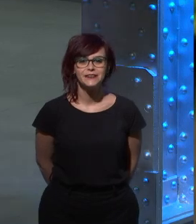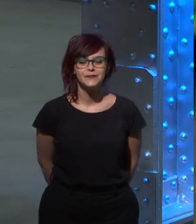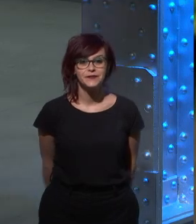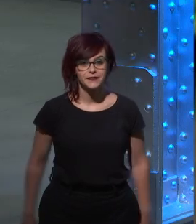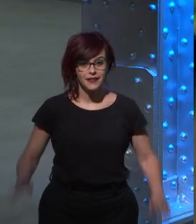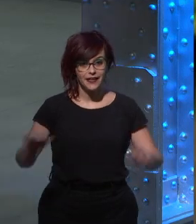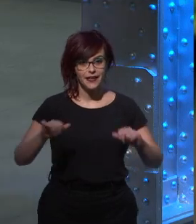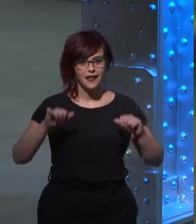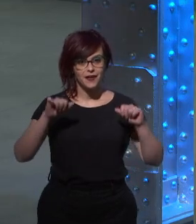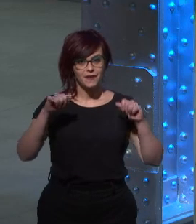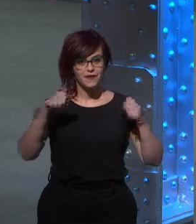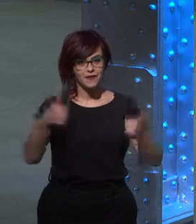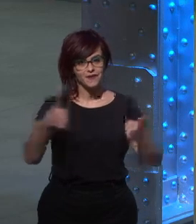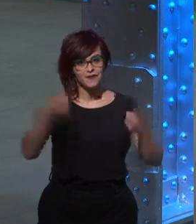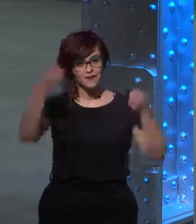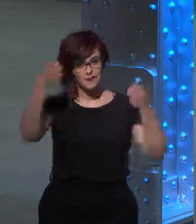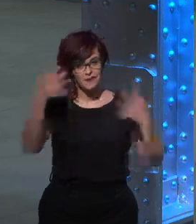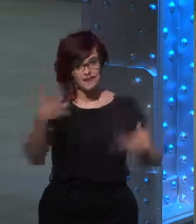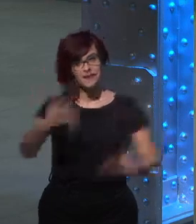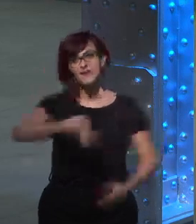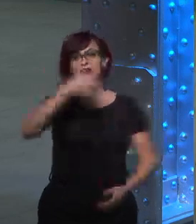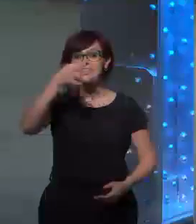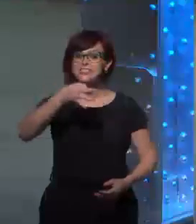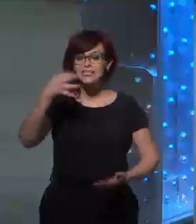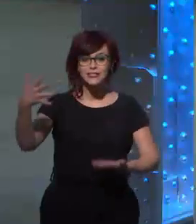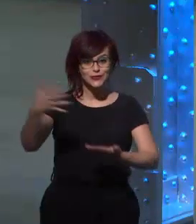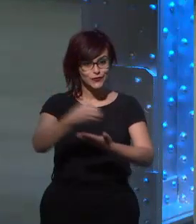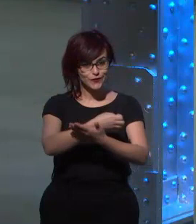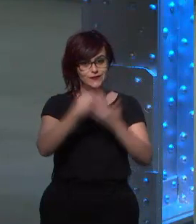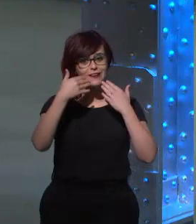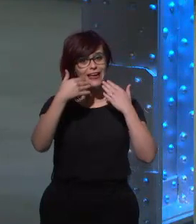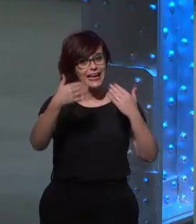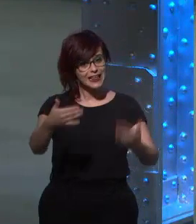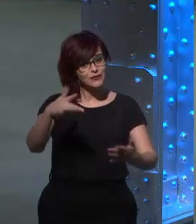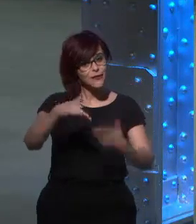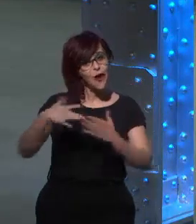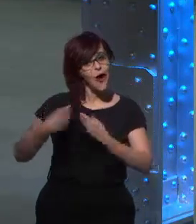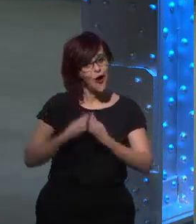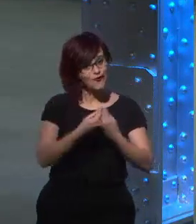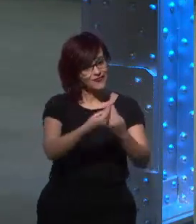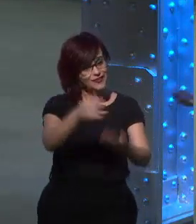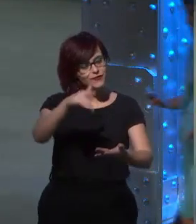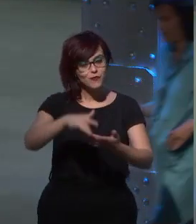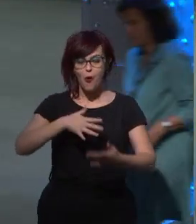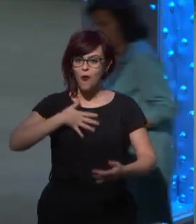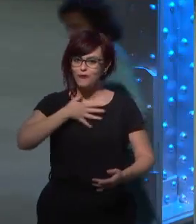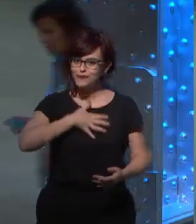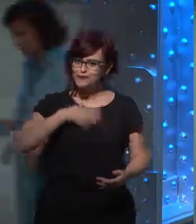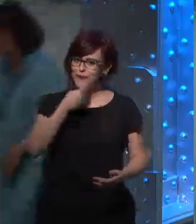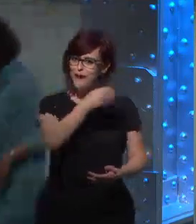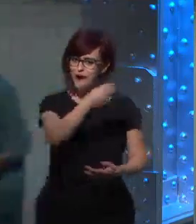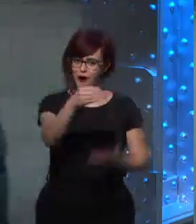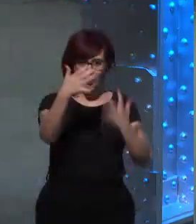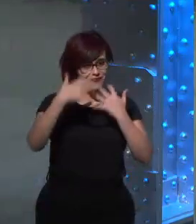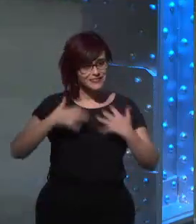Sí, vamos allá. Ya se nos oye. Qué bien. Buenas tardes. Muchas gracias a todos por acompañarnos. Nos da gusto ver a tantos jóvenes